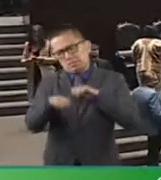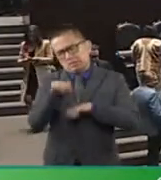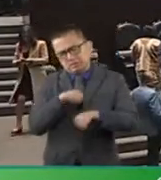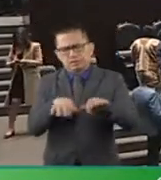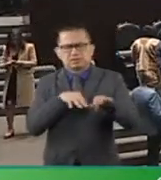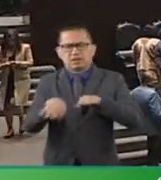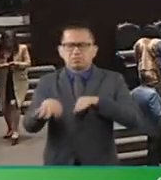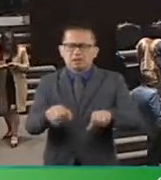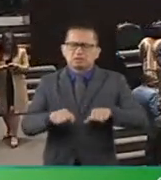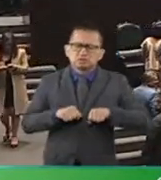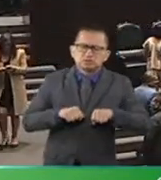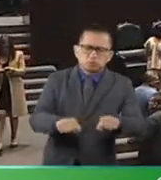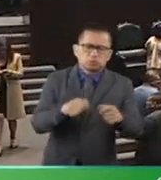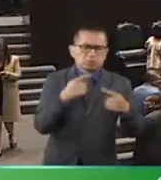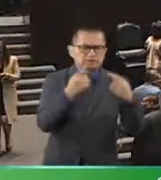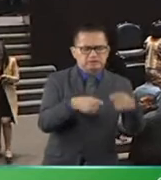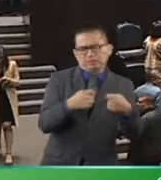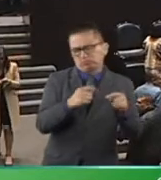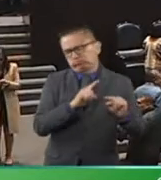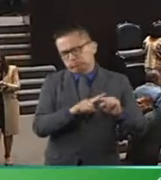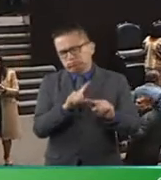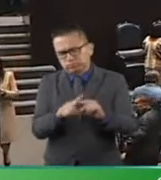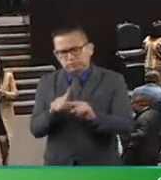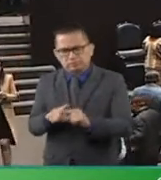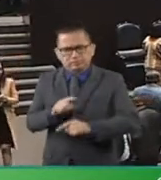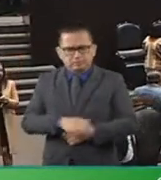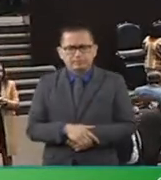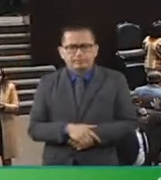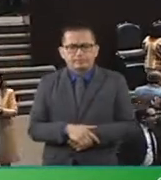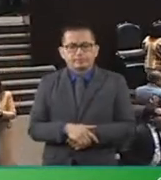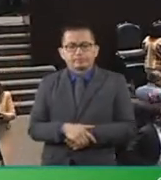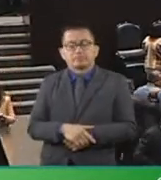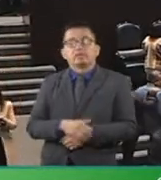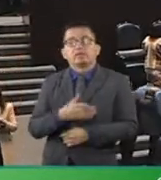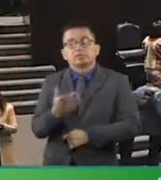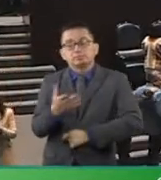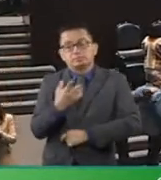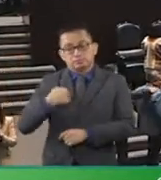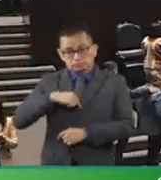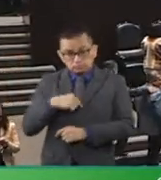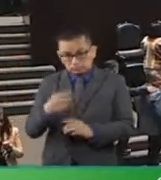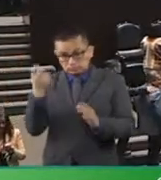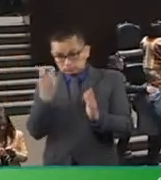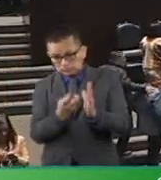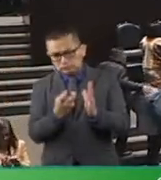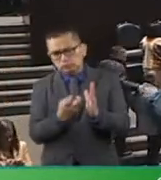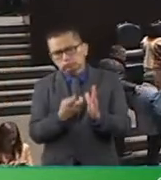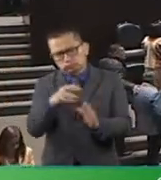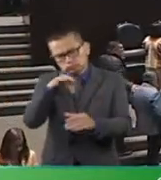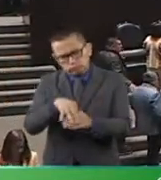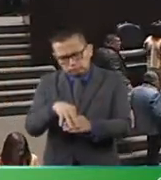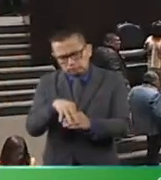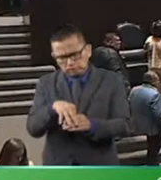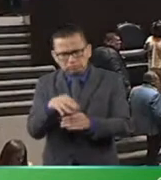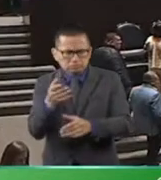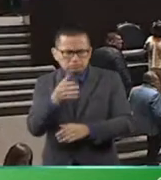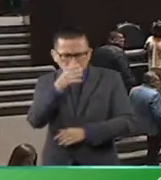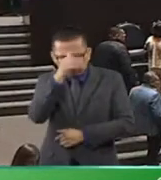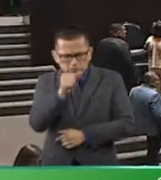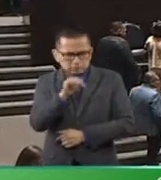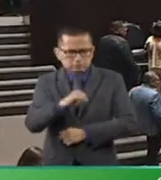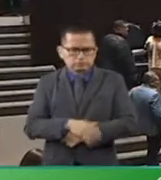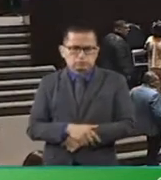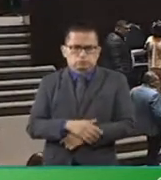de comercio y de servicios. Entonces, pues estamos votando. Yo les quiero simplemente decir